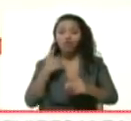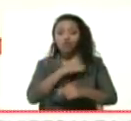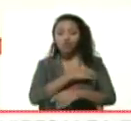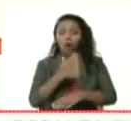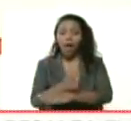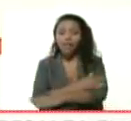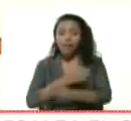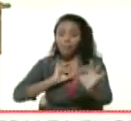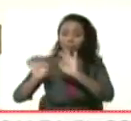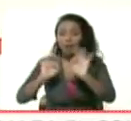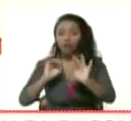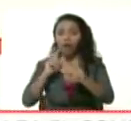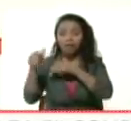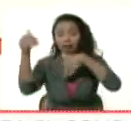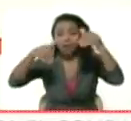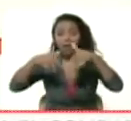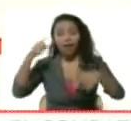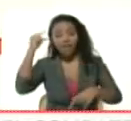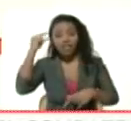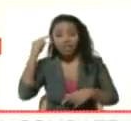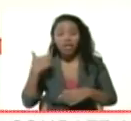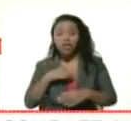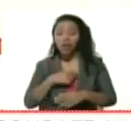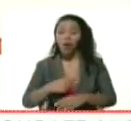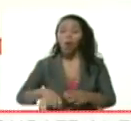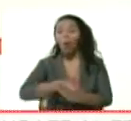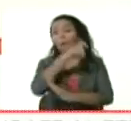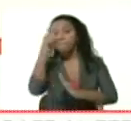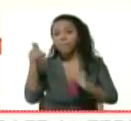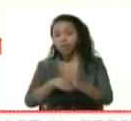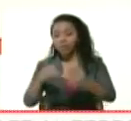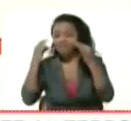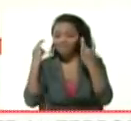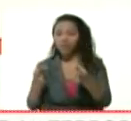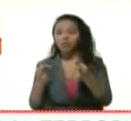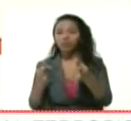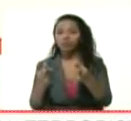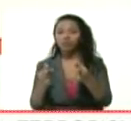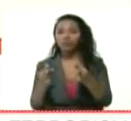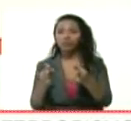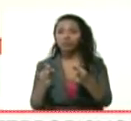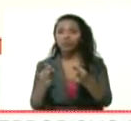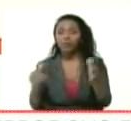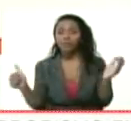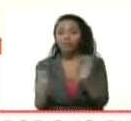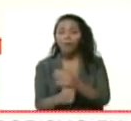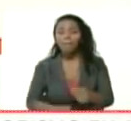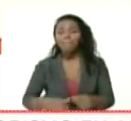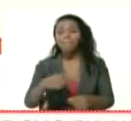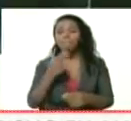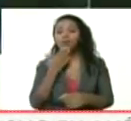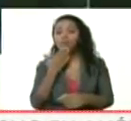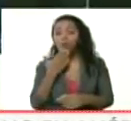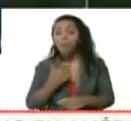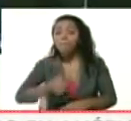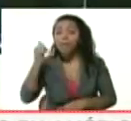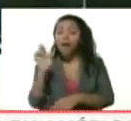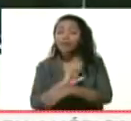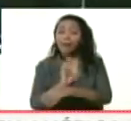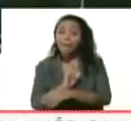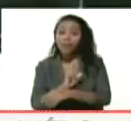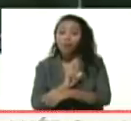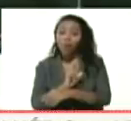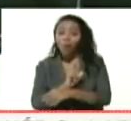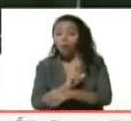preparados para esas elecciones para la fecha que se determinen. Entonces, mientras más rápido podemos cubrir la